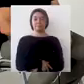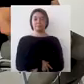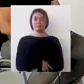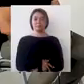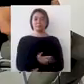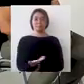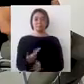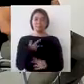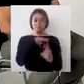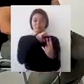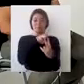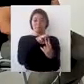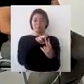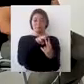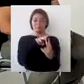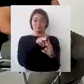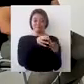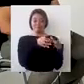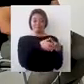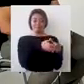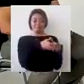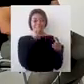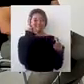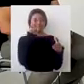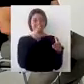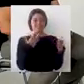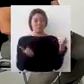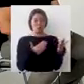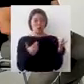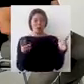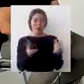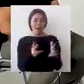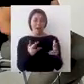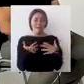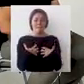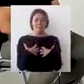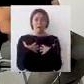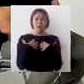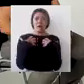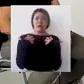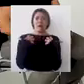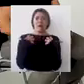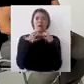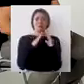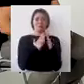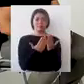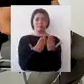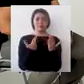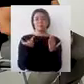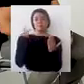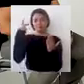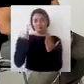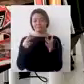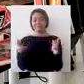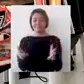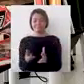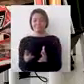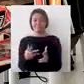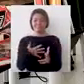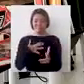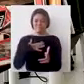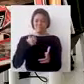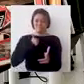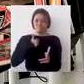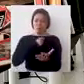una novela gráfica, un trabajo gráfico llamado Pánico. Es algo como una reseña autobiográfica sobre